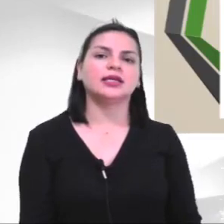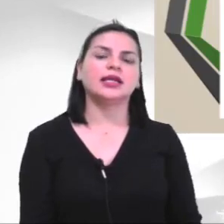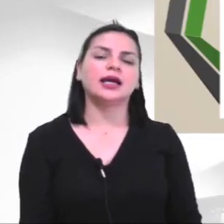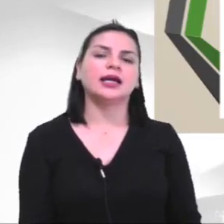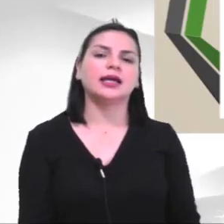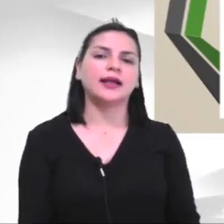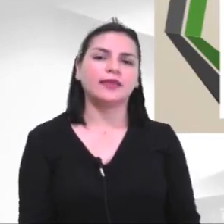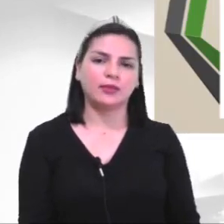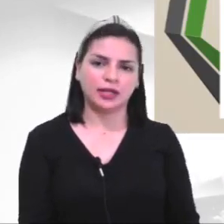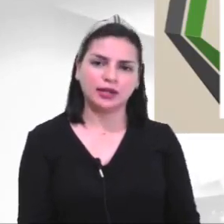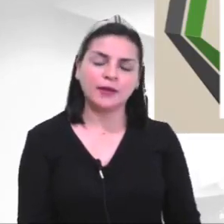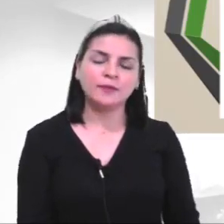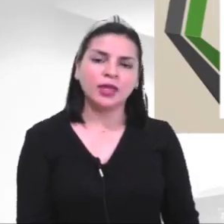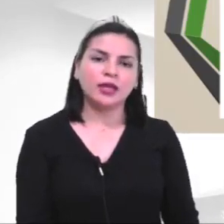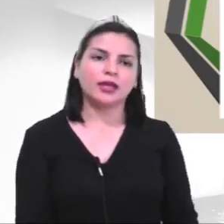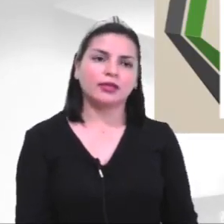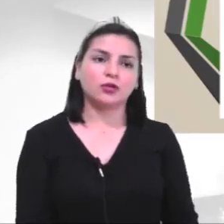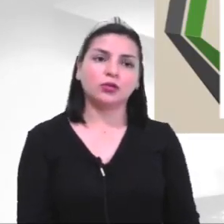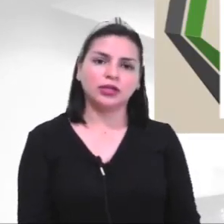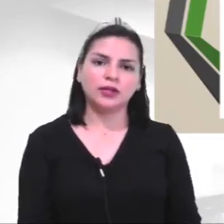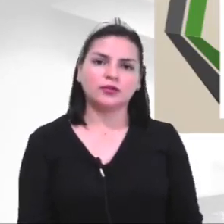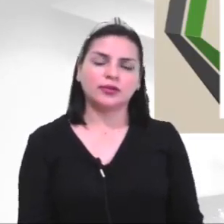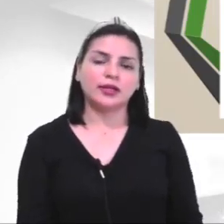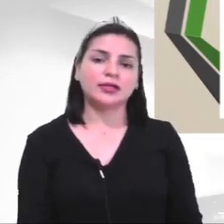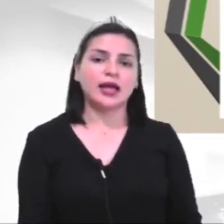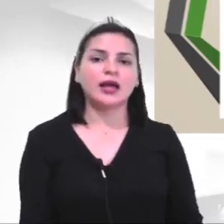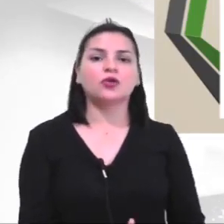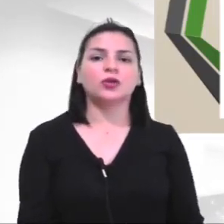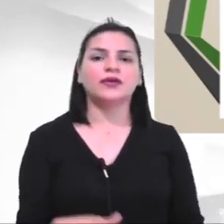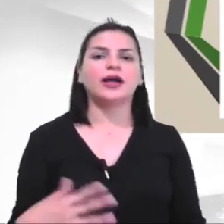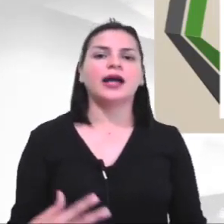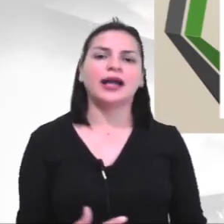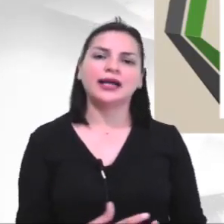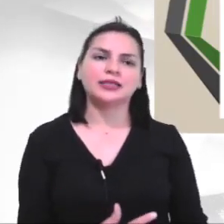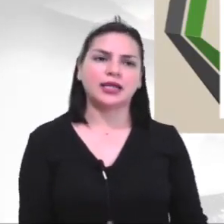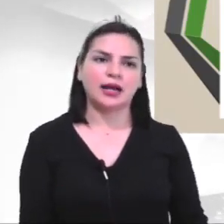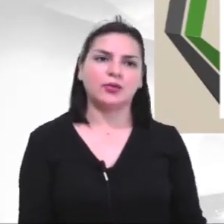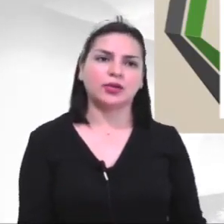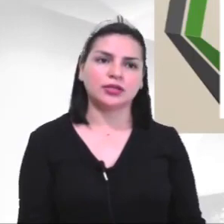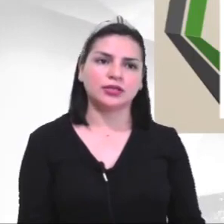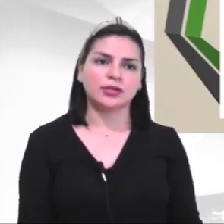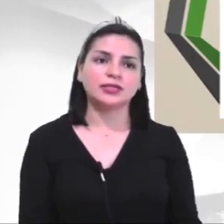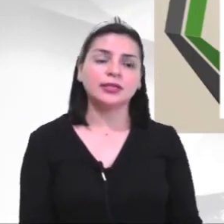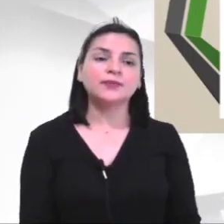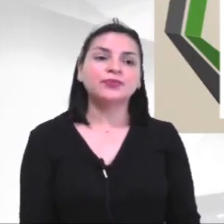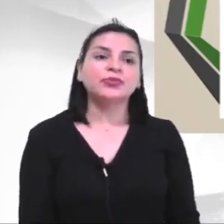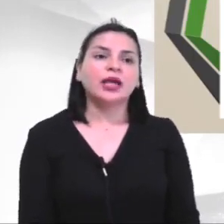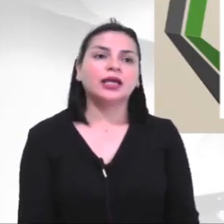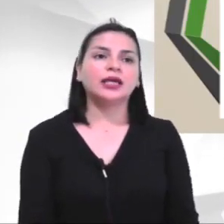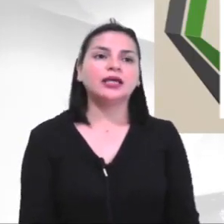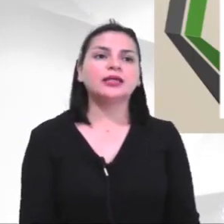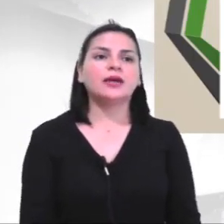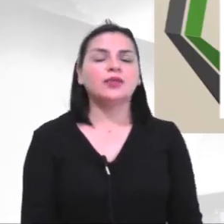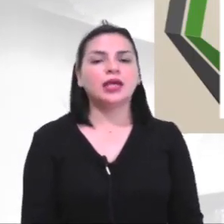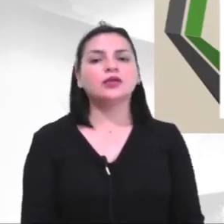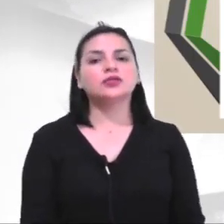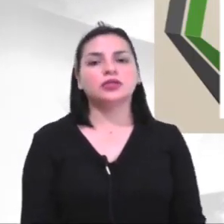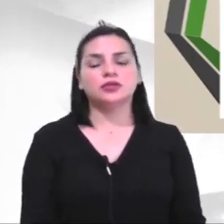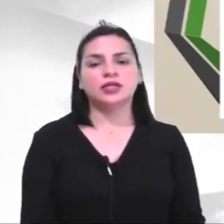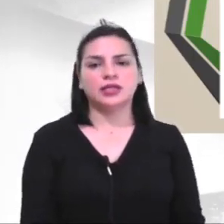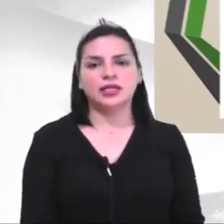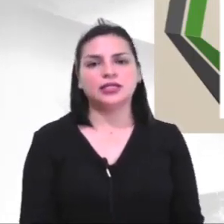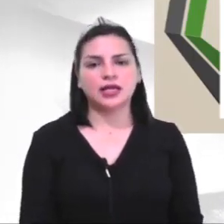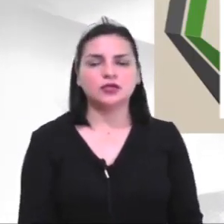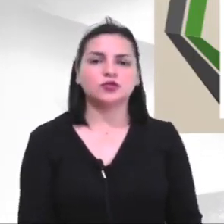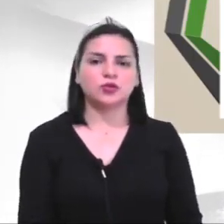hortalizas y tienen aquella gran demanda de cultivo, ¿verdad? Ya cultivan a gran escala, por decirlo así. Y también